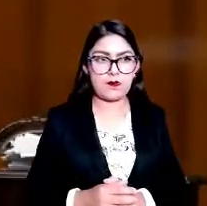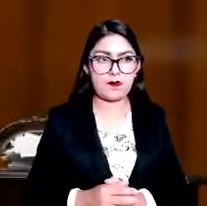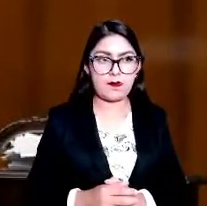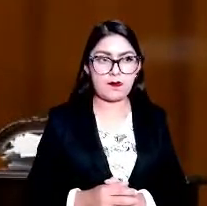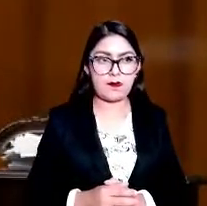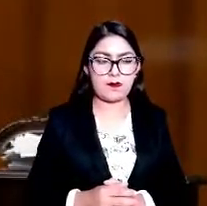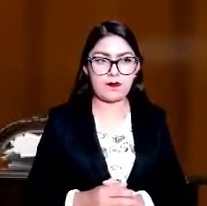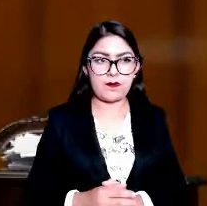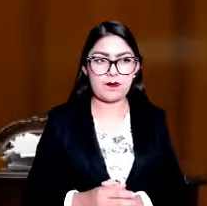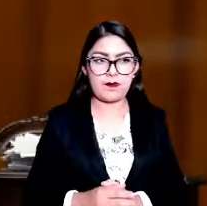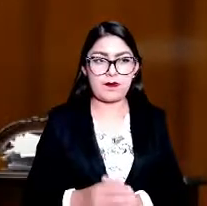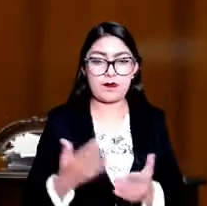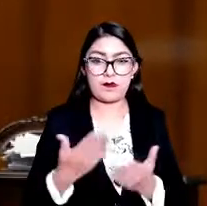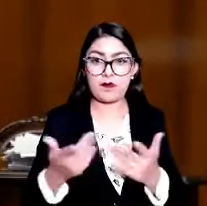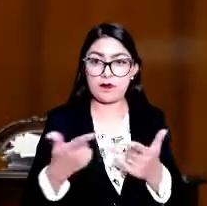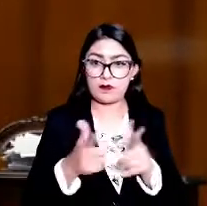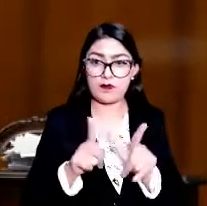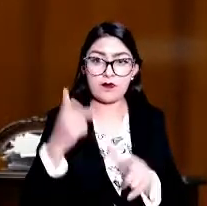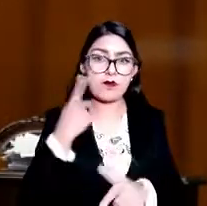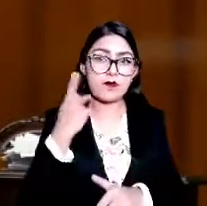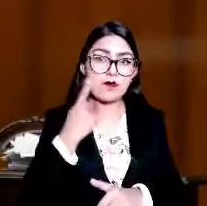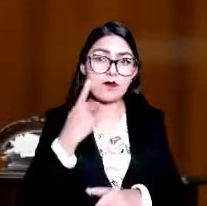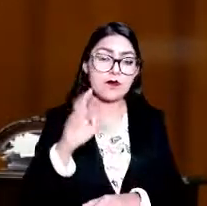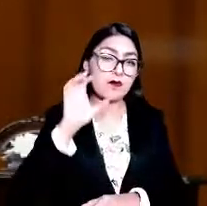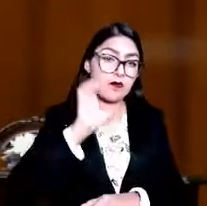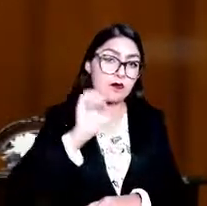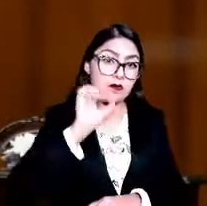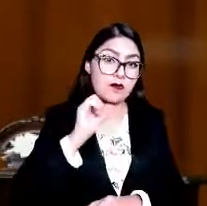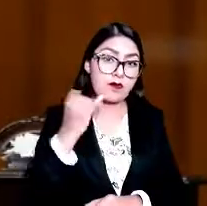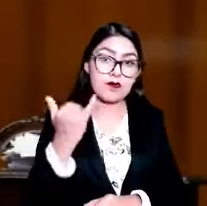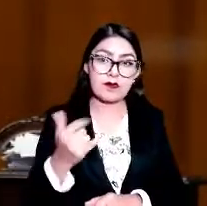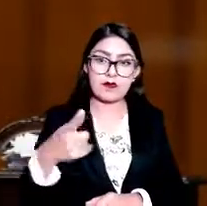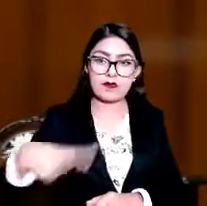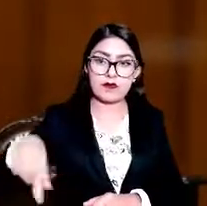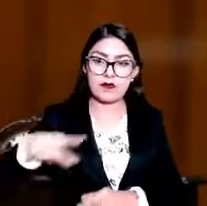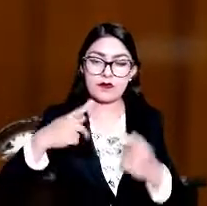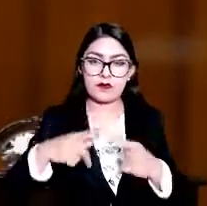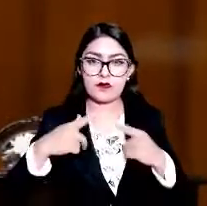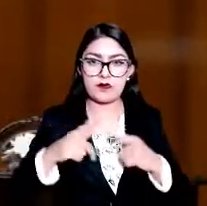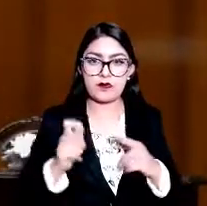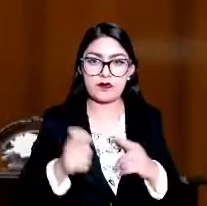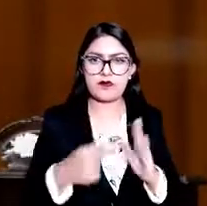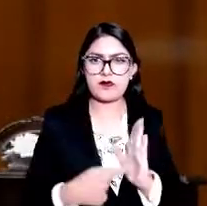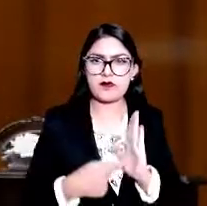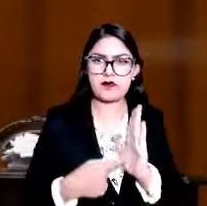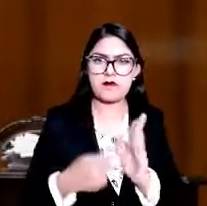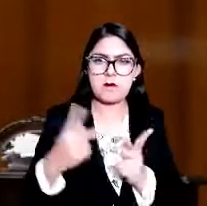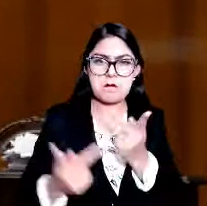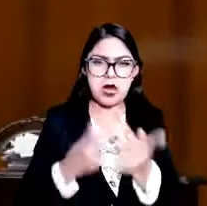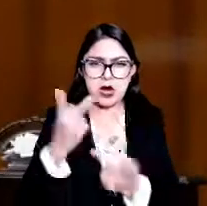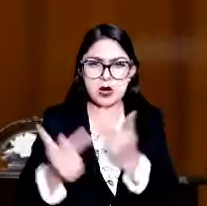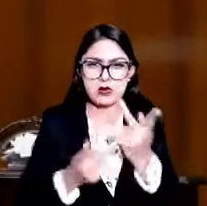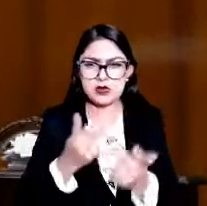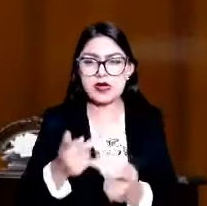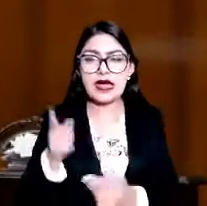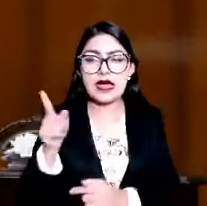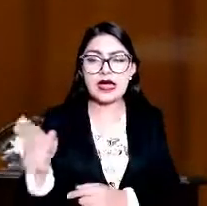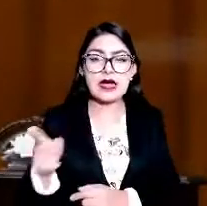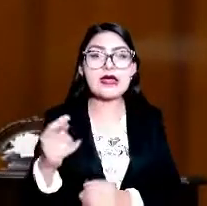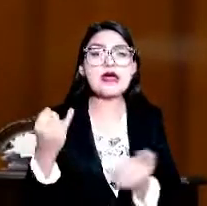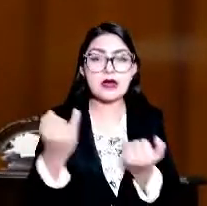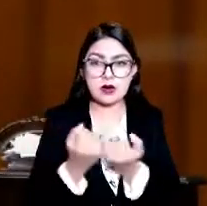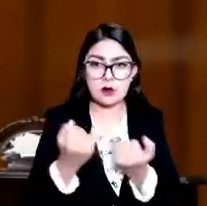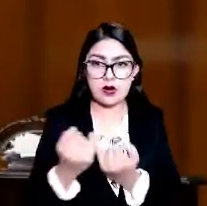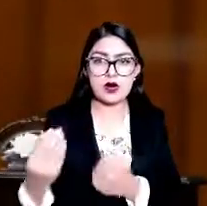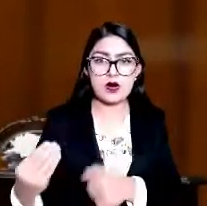La bancada naranja en su participación presentó una serie de cuestionamientos en los cuales se incluyó preguntar